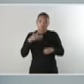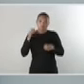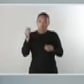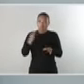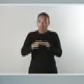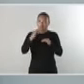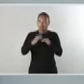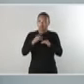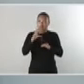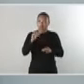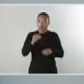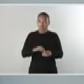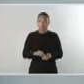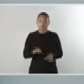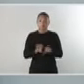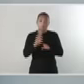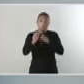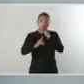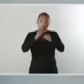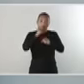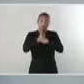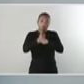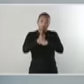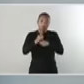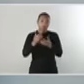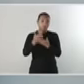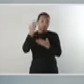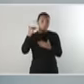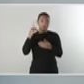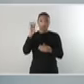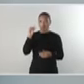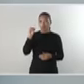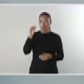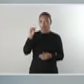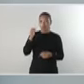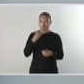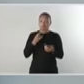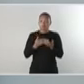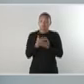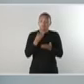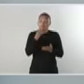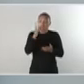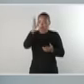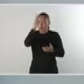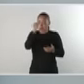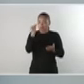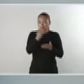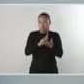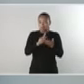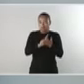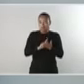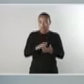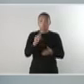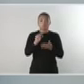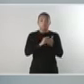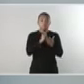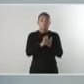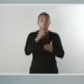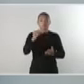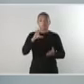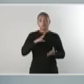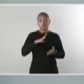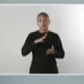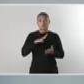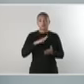a pesar de que hace nueve años se aprobó esta ley tampoco en Tamaulipas está